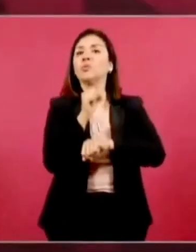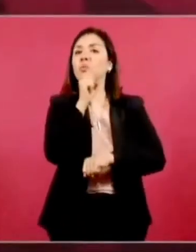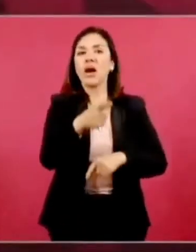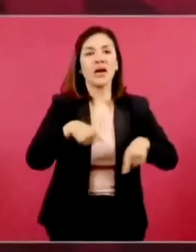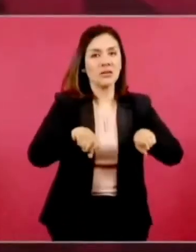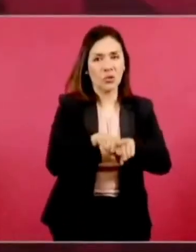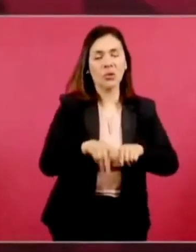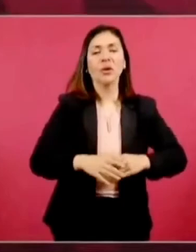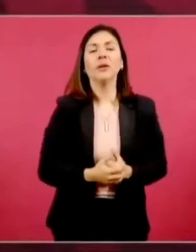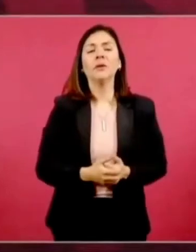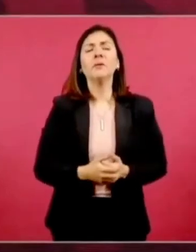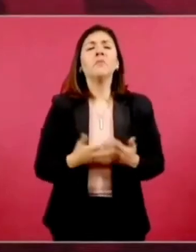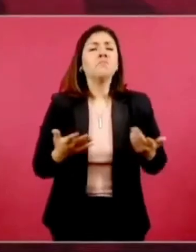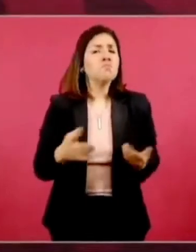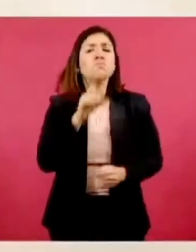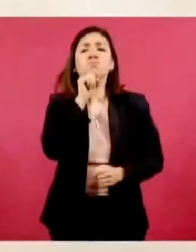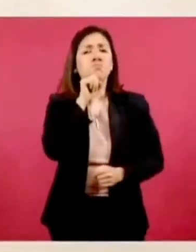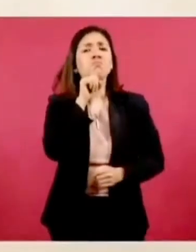también igual,